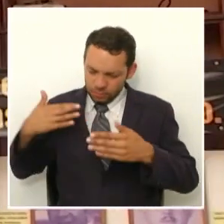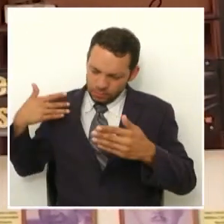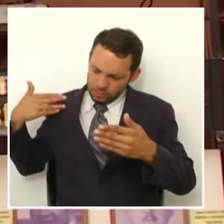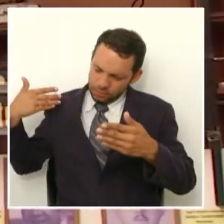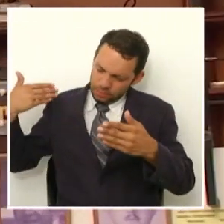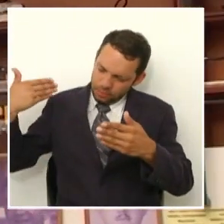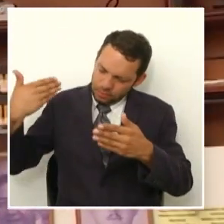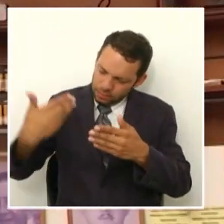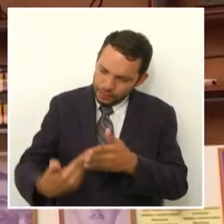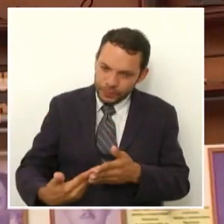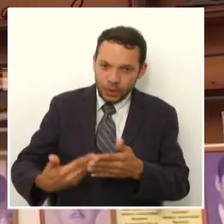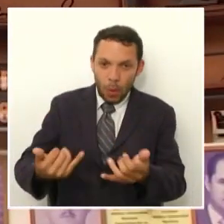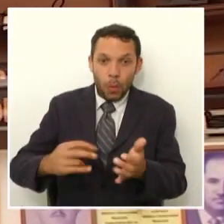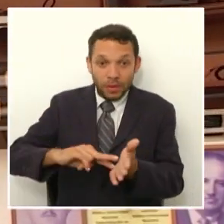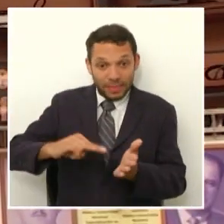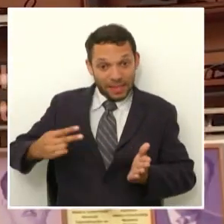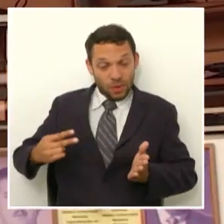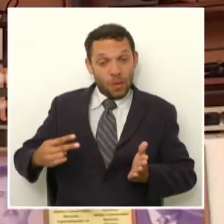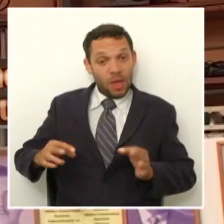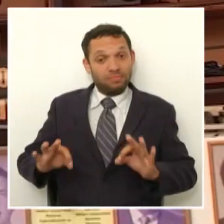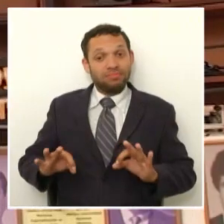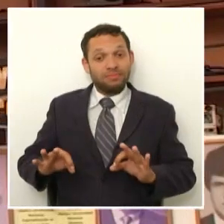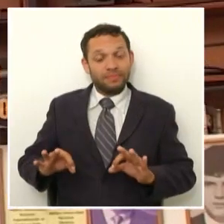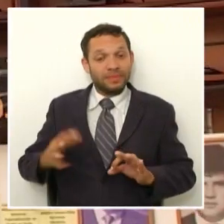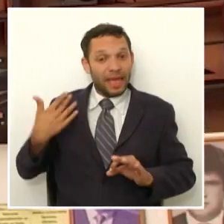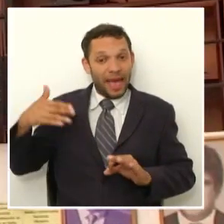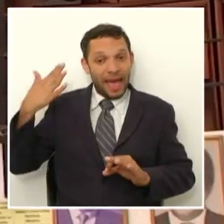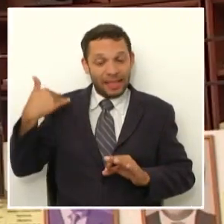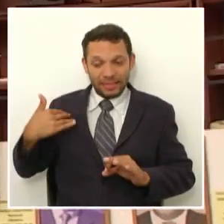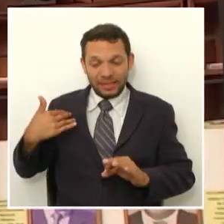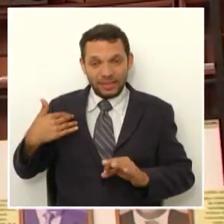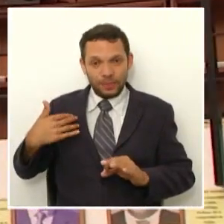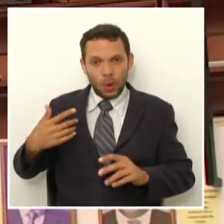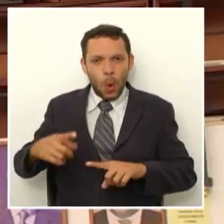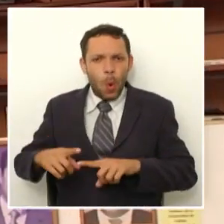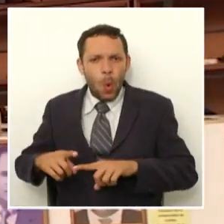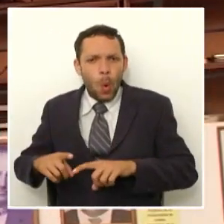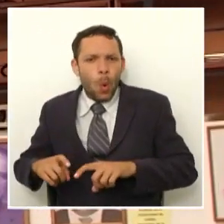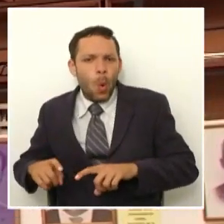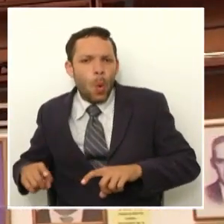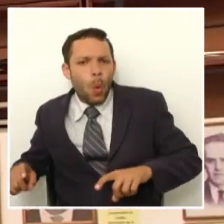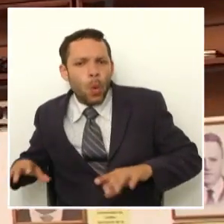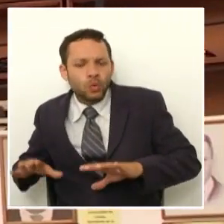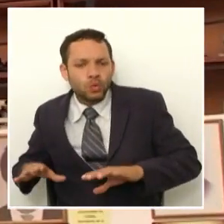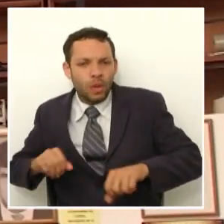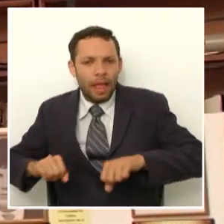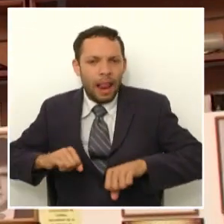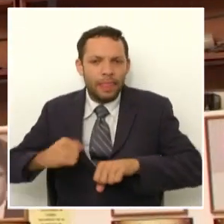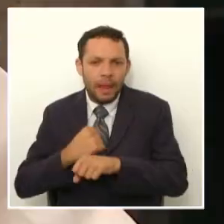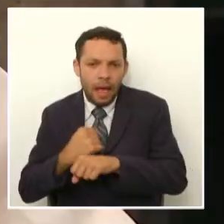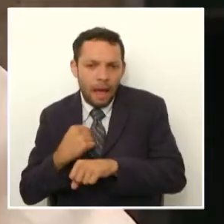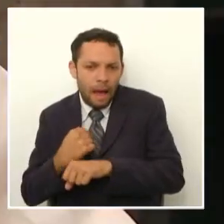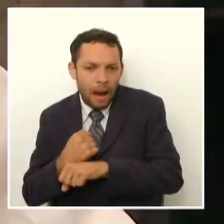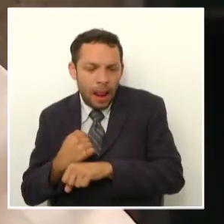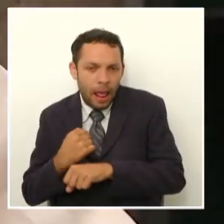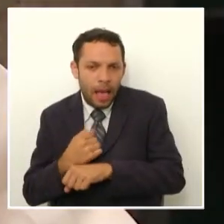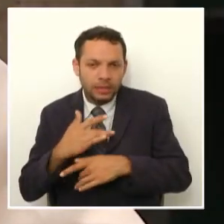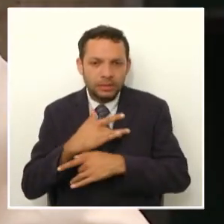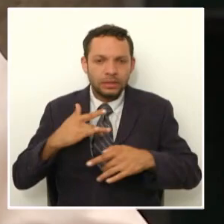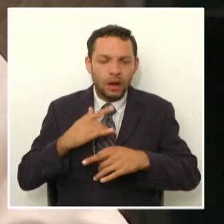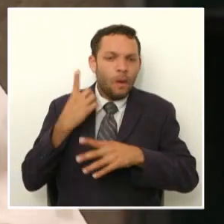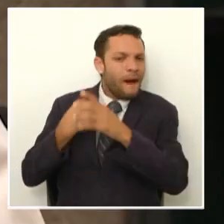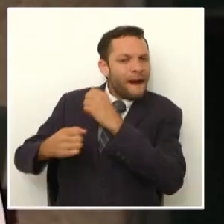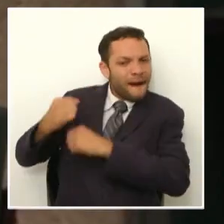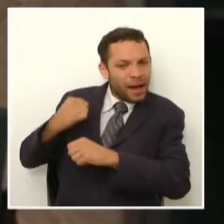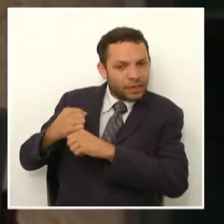Y entonces ustedes veían unos equipos que nos mostraba ahora el doctor Bernardo Campo.